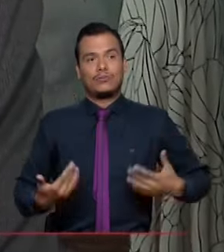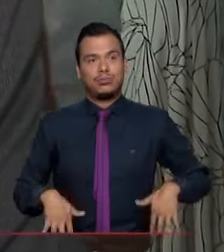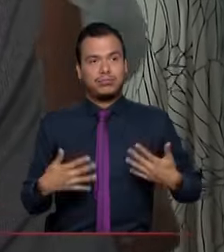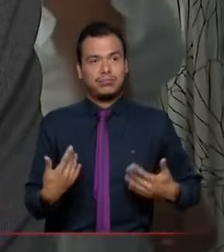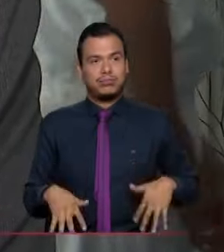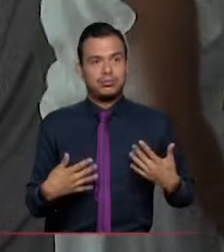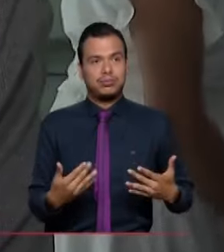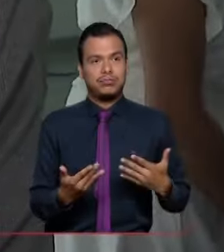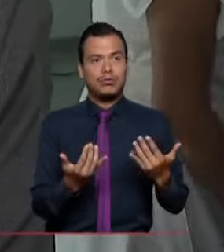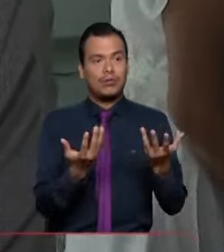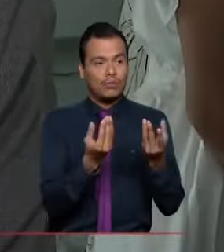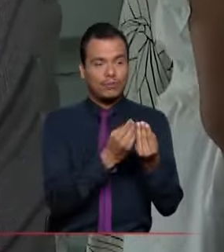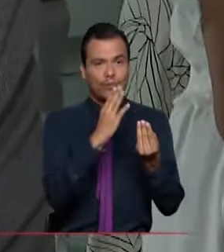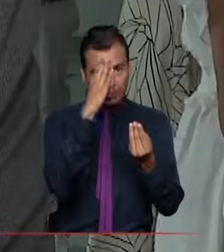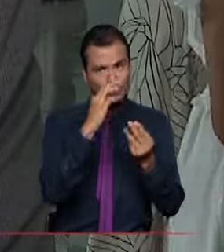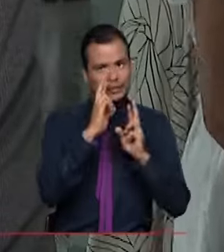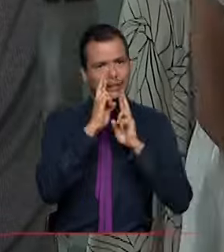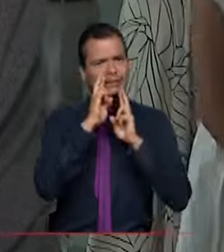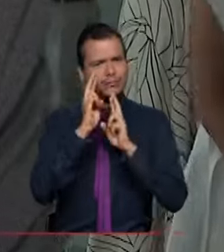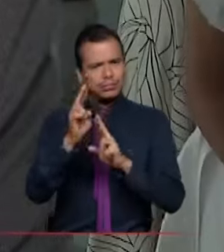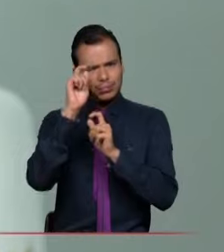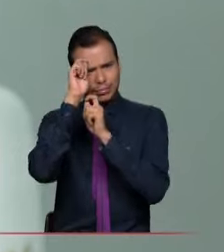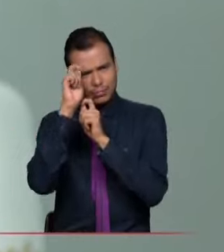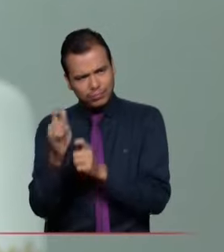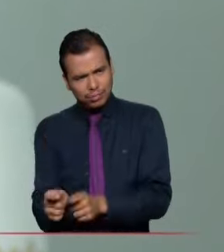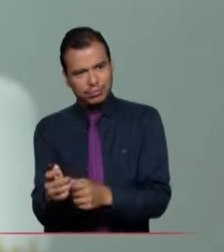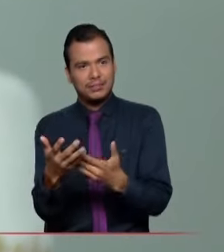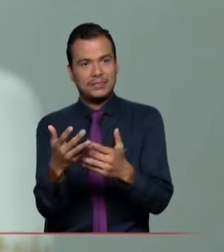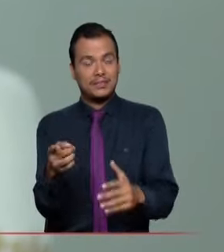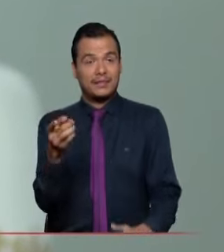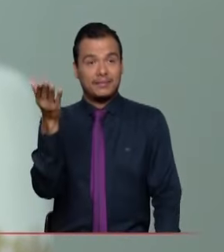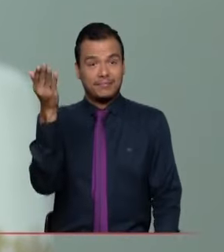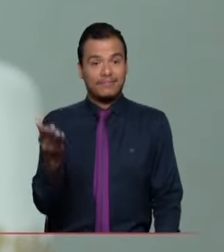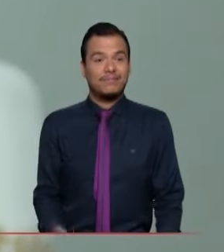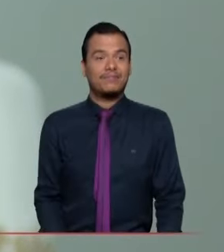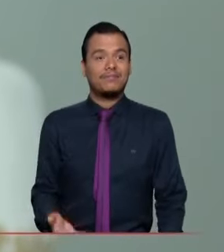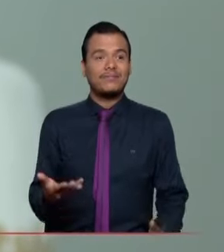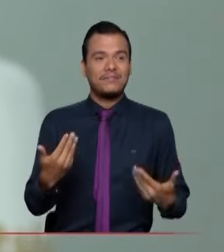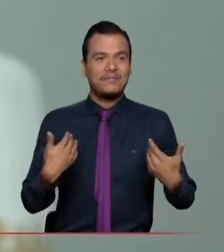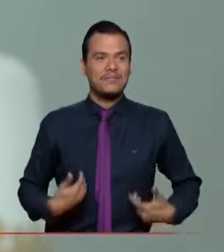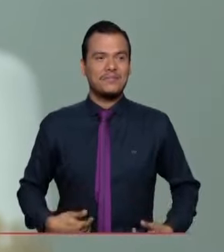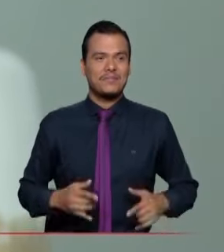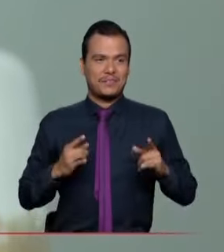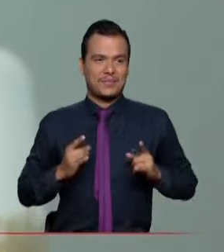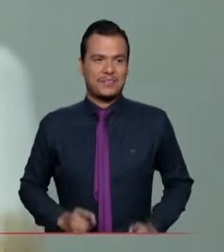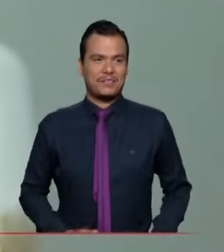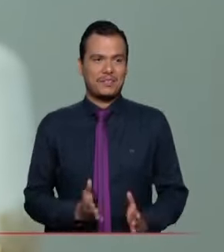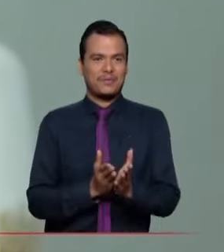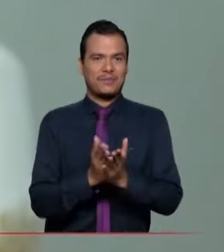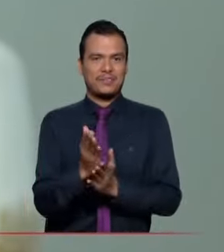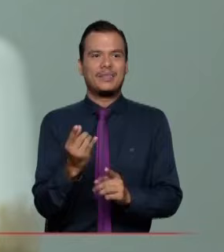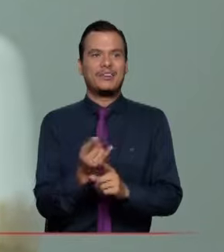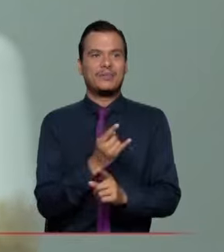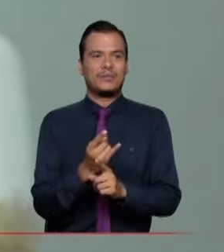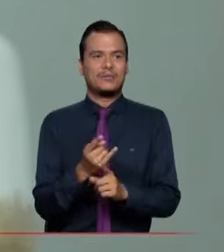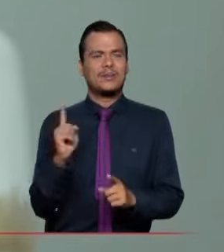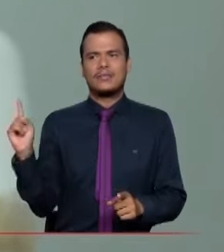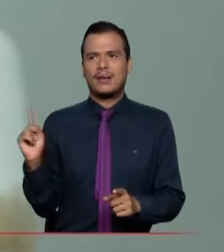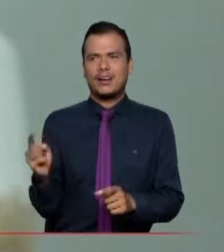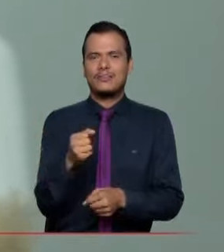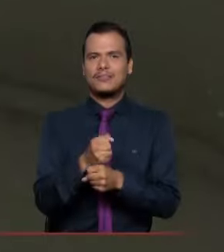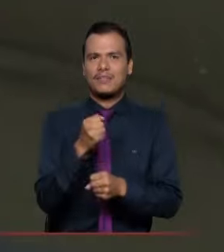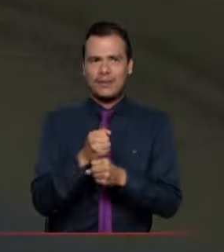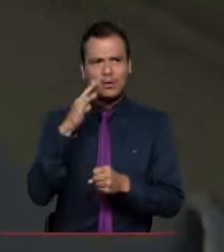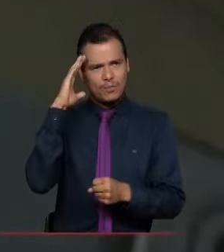lo condecoraron, le reconocieron y véanlo ustedes nuevamente uniformado. Fueron 30 años como policía en los